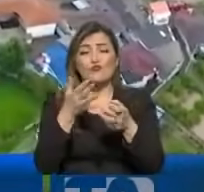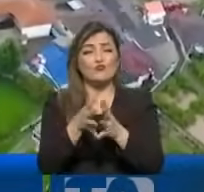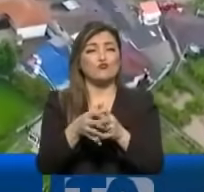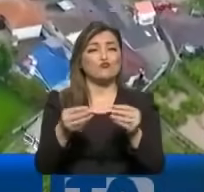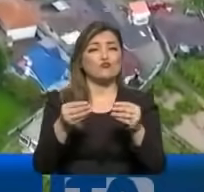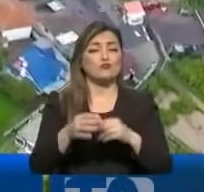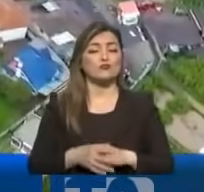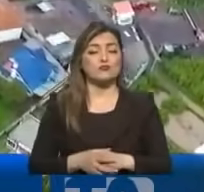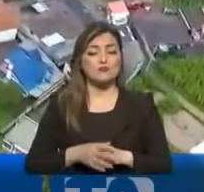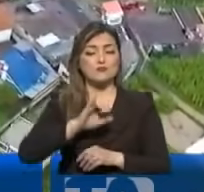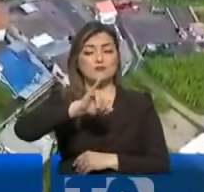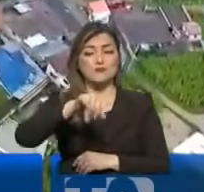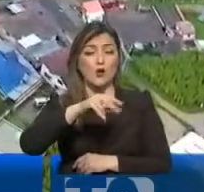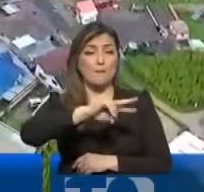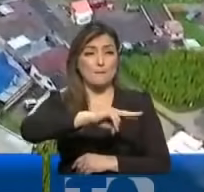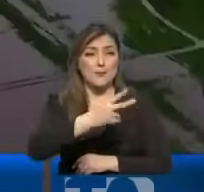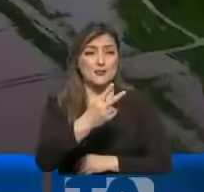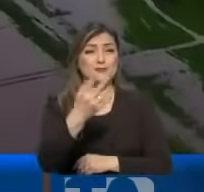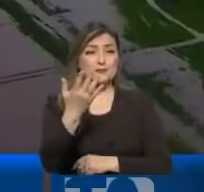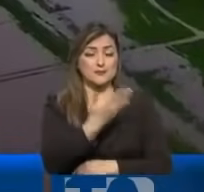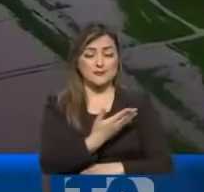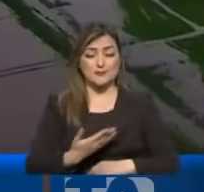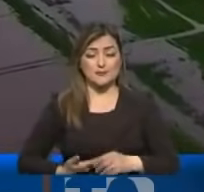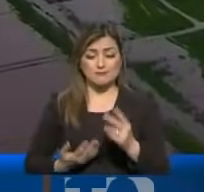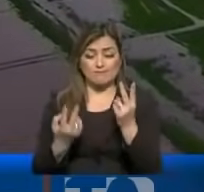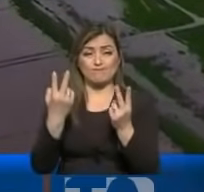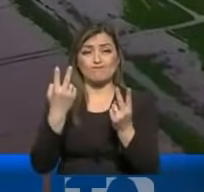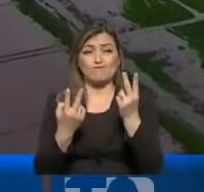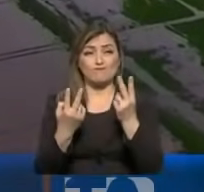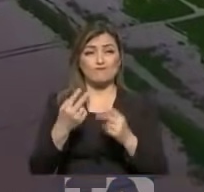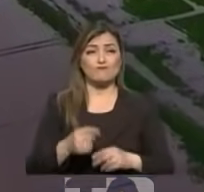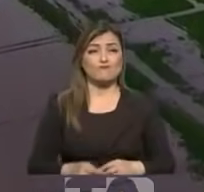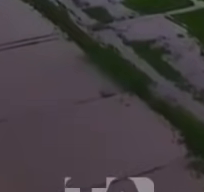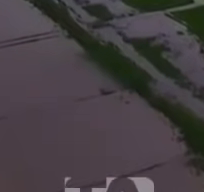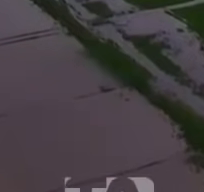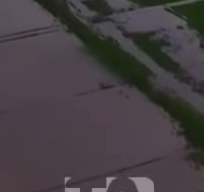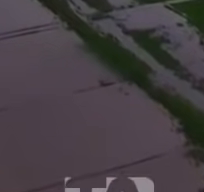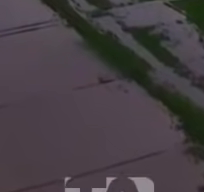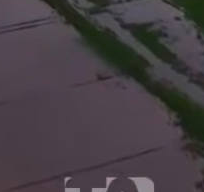visita del vicepresidente electo Alfredo Borrero, en Cuenca, Iván Rodríguez, 24 horas.